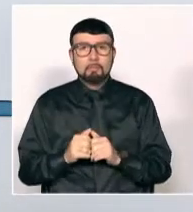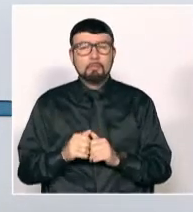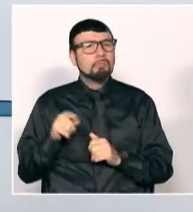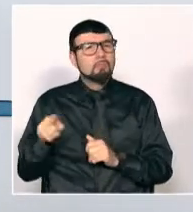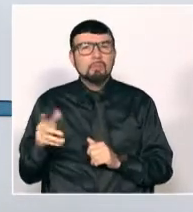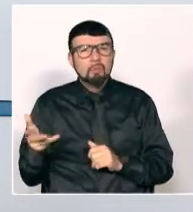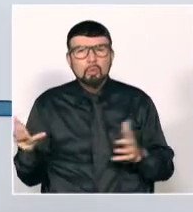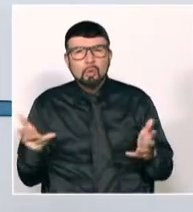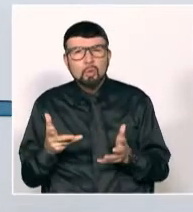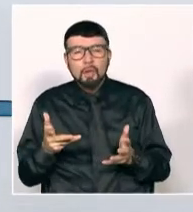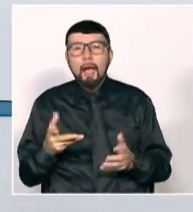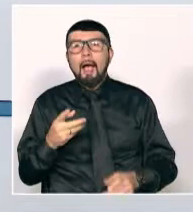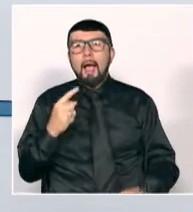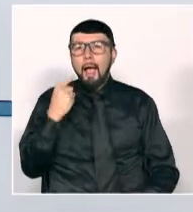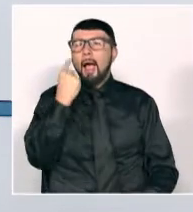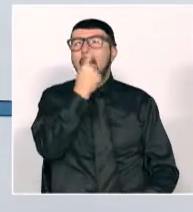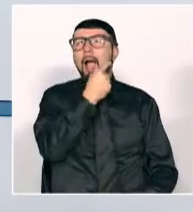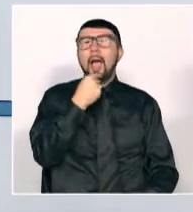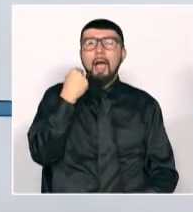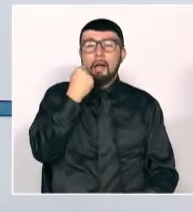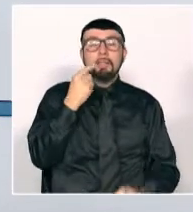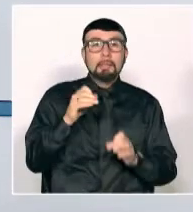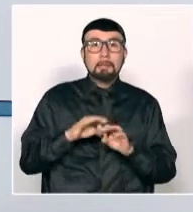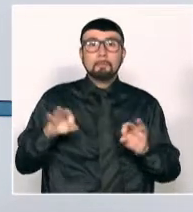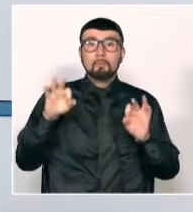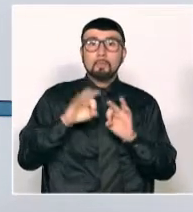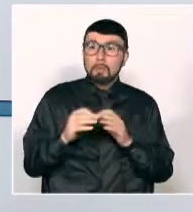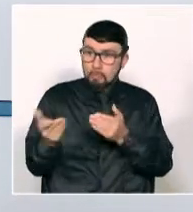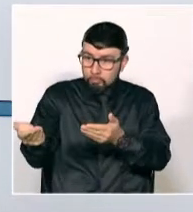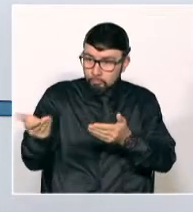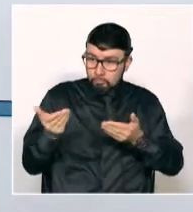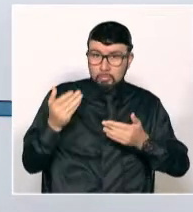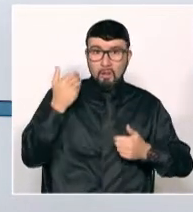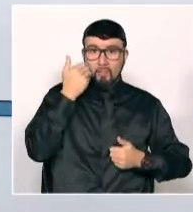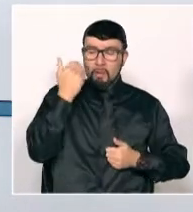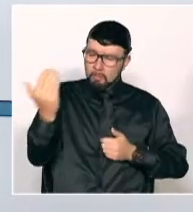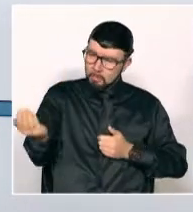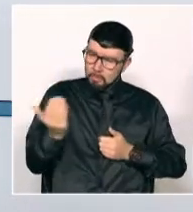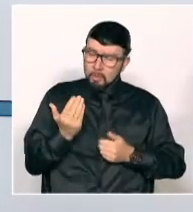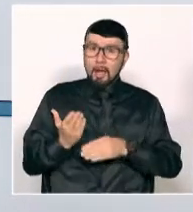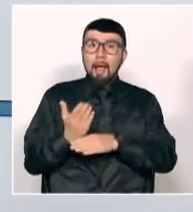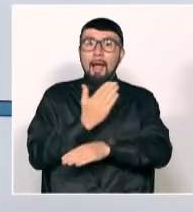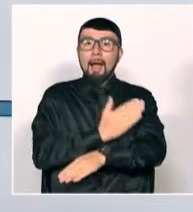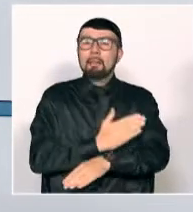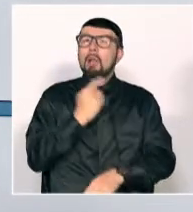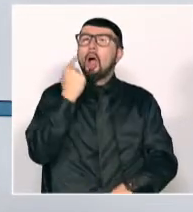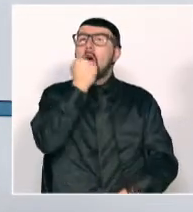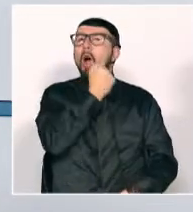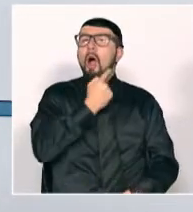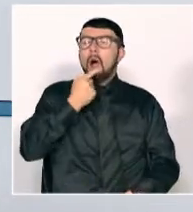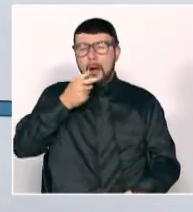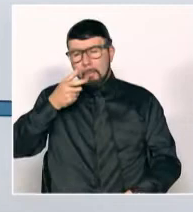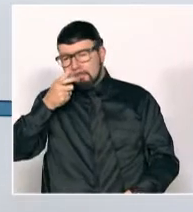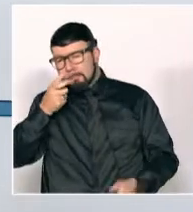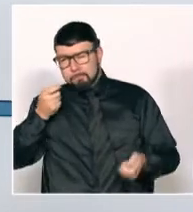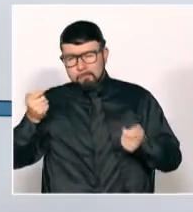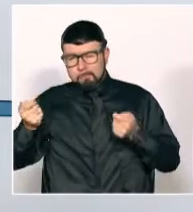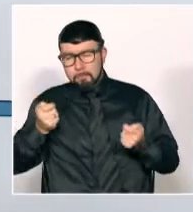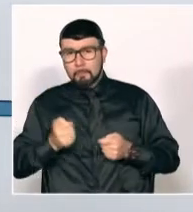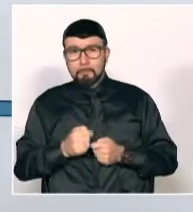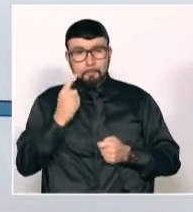boca. Es muy importante mirarle la boca a los pacientes. Ya vamos a conocer por qué. Hoy tenemos una invitada muy